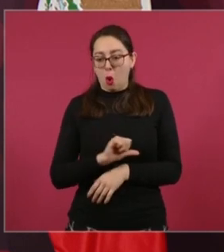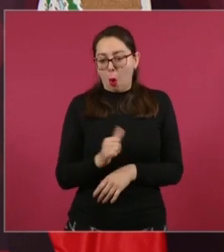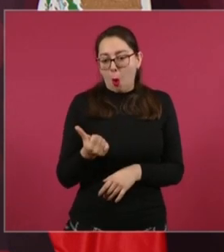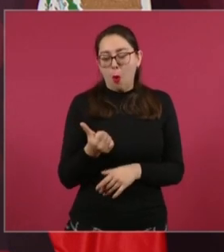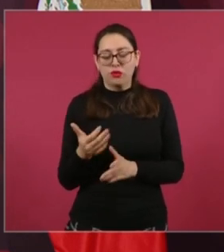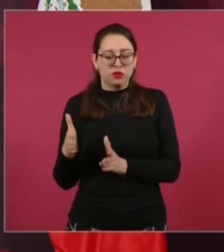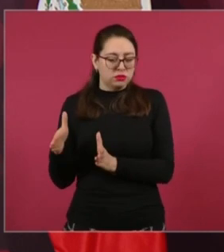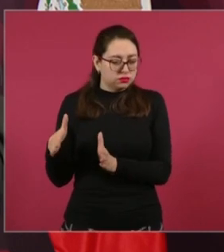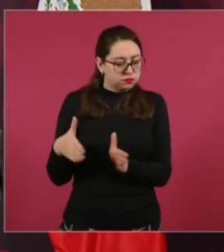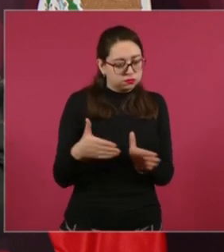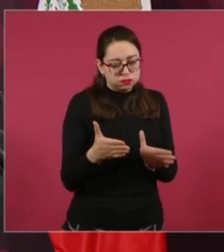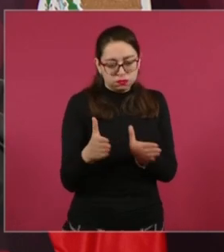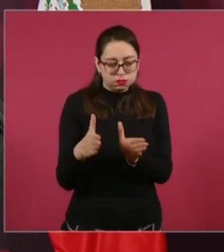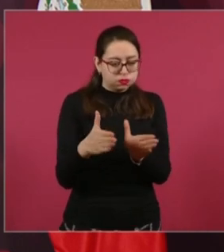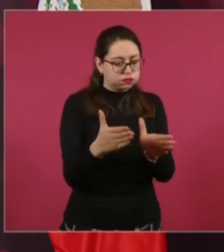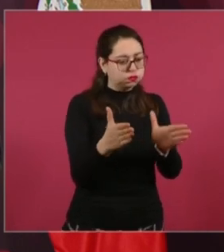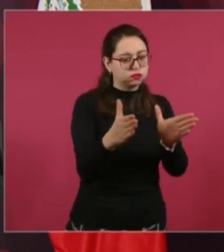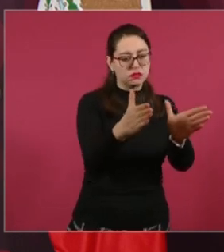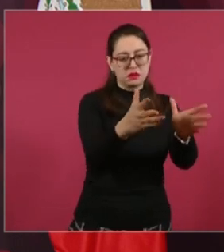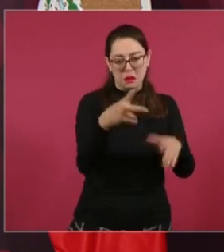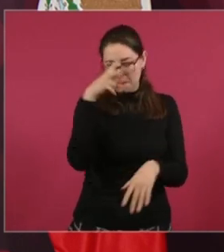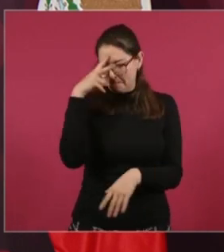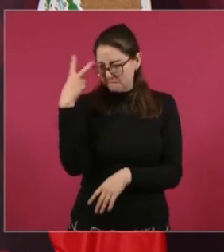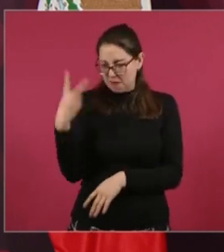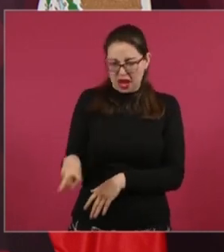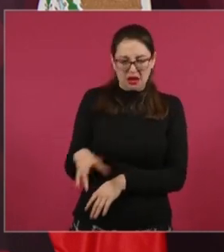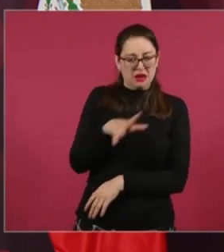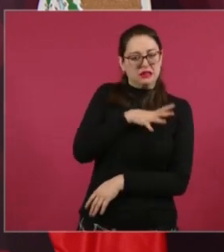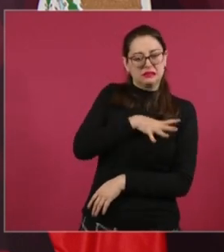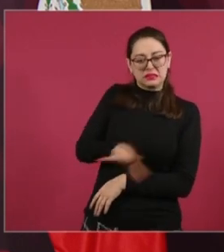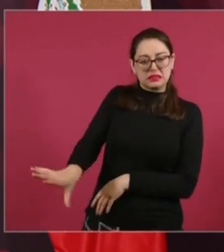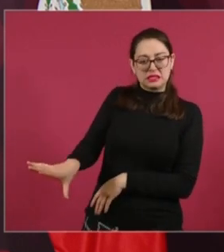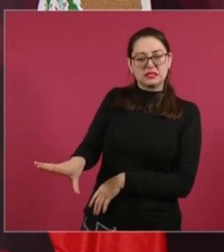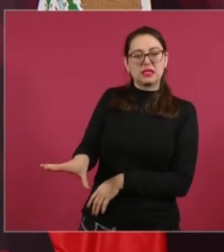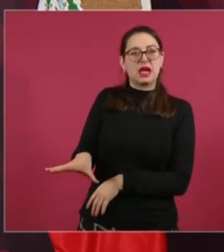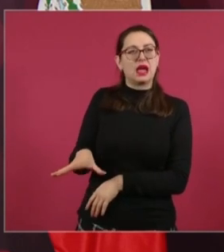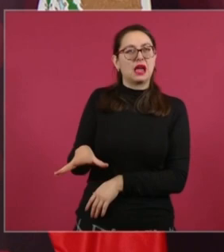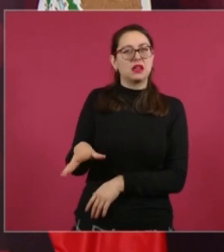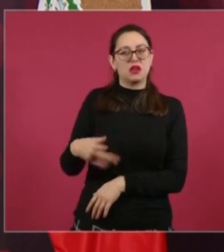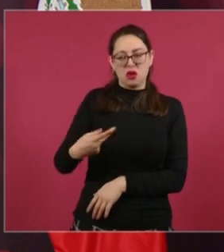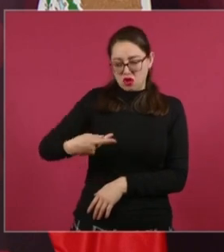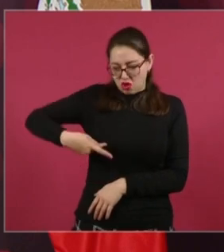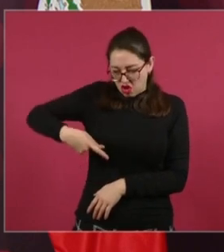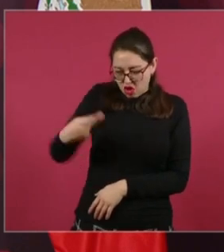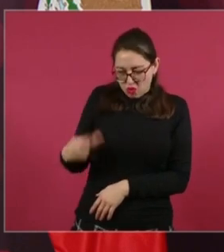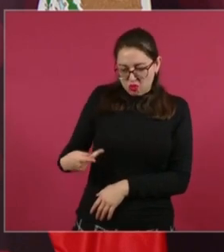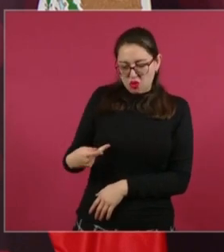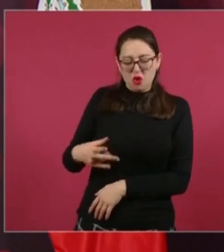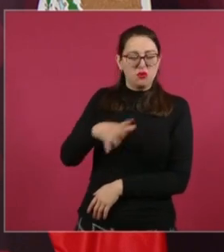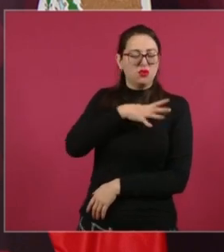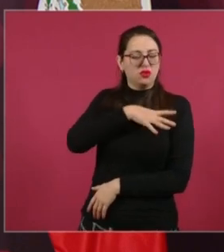de negarnos a nosotros mismos, de